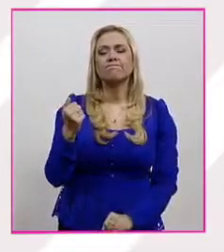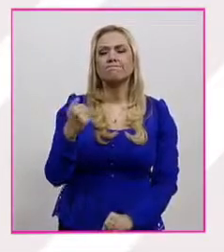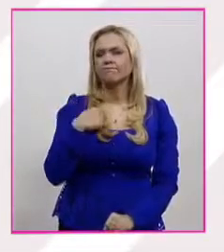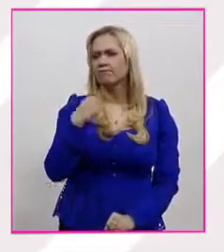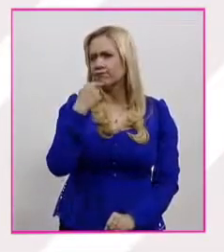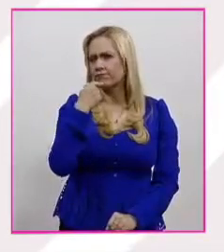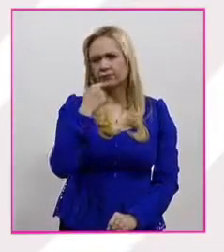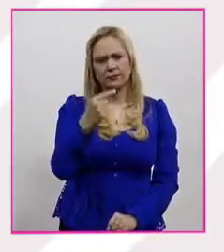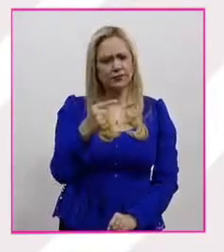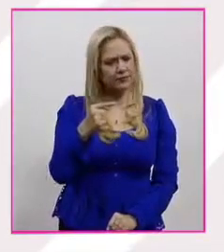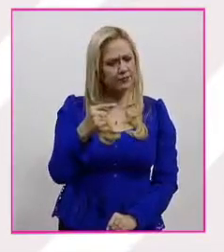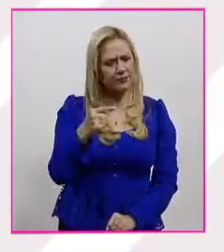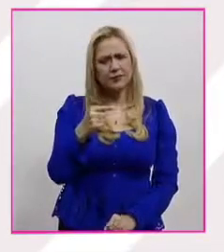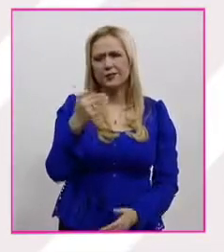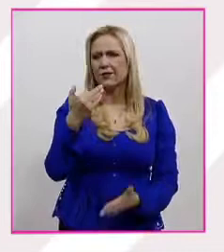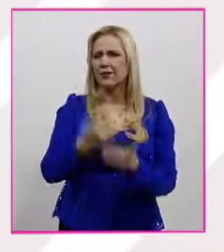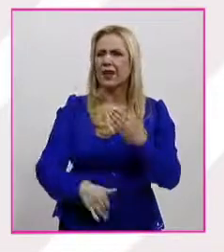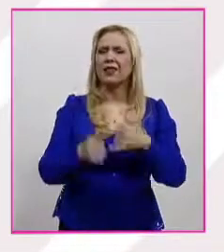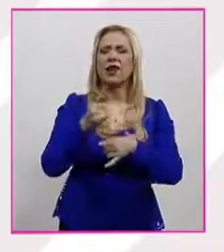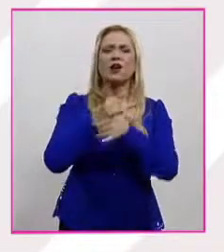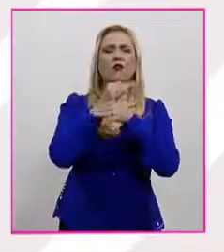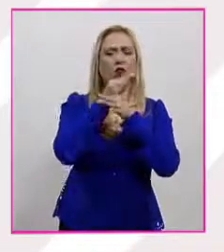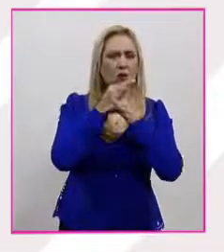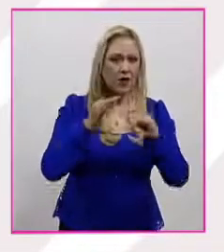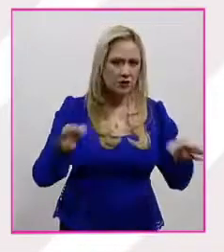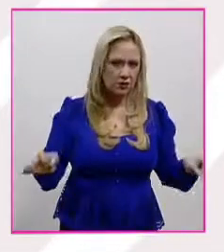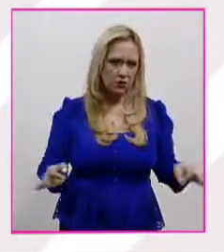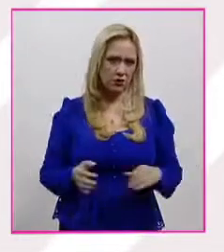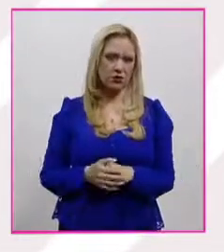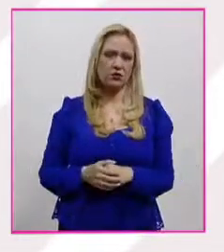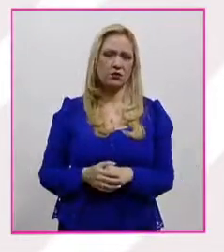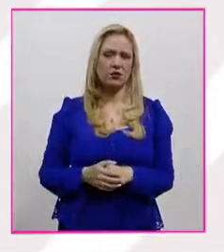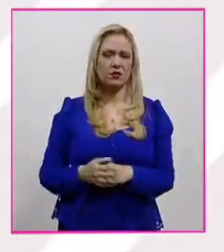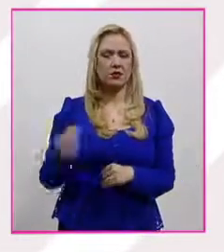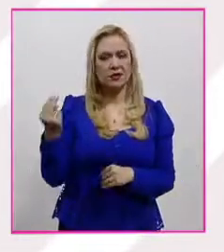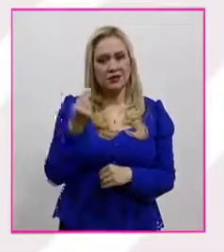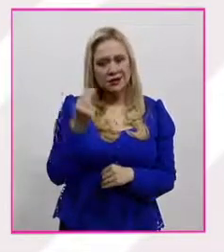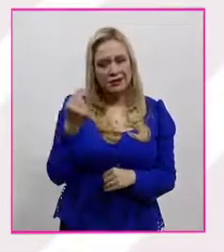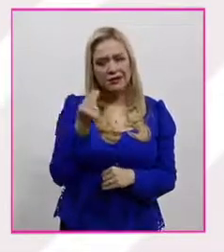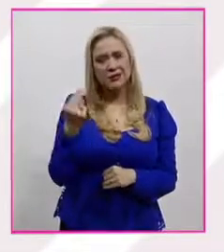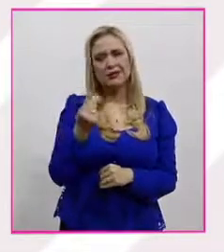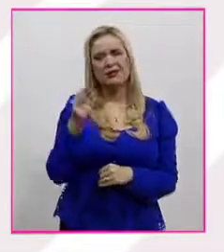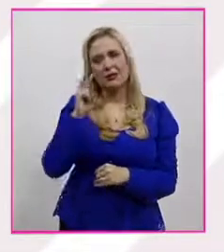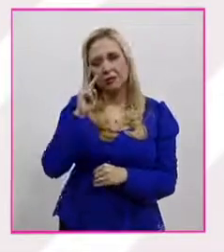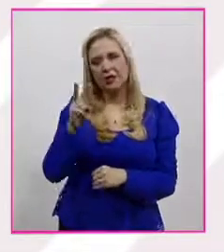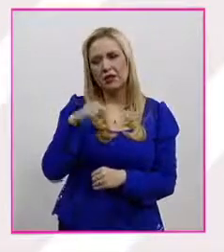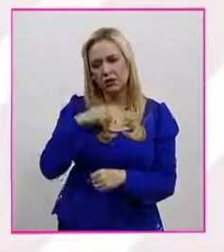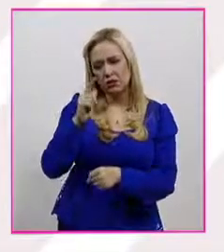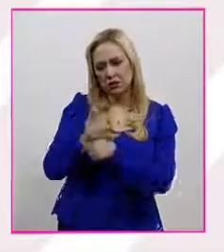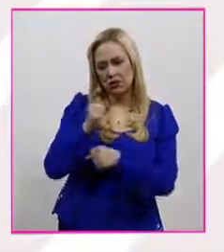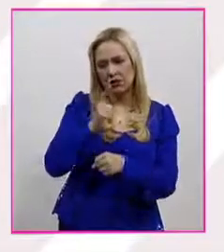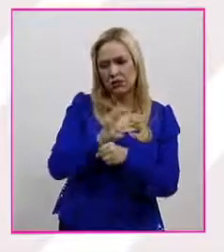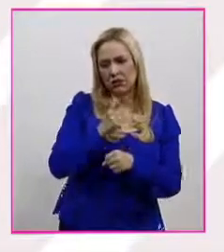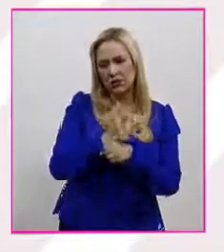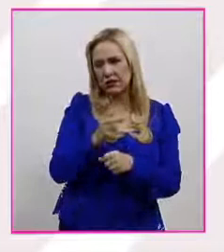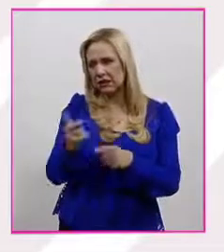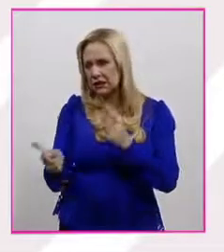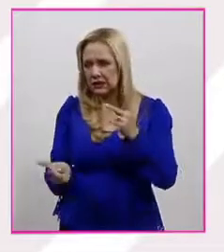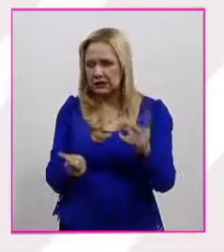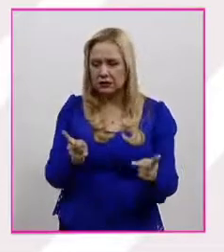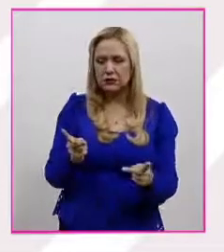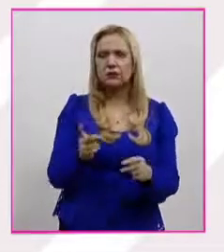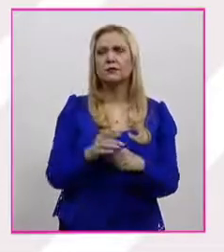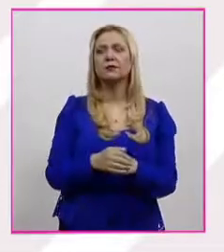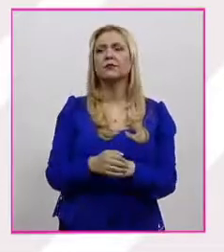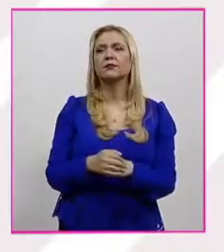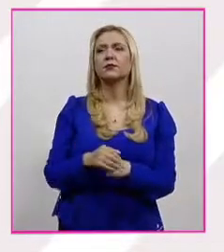de la desinformación es un poco de jugar con los cachitos de cifras que tenemos. Ahora lo que podemos conocer es